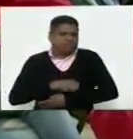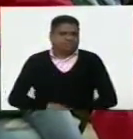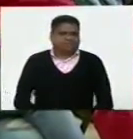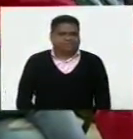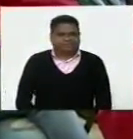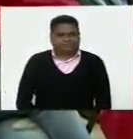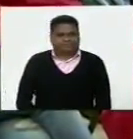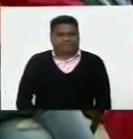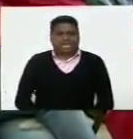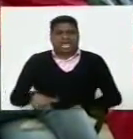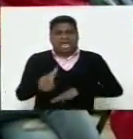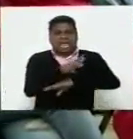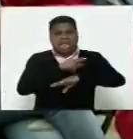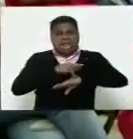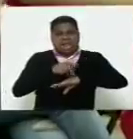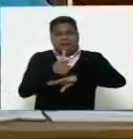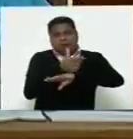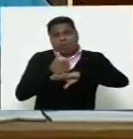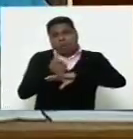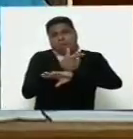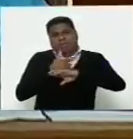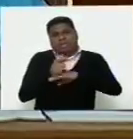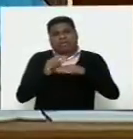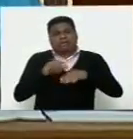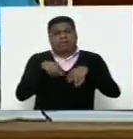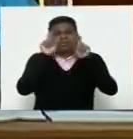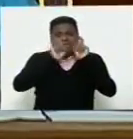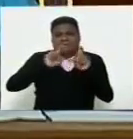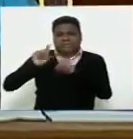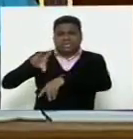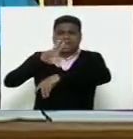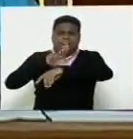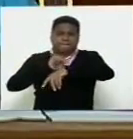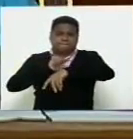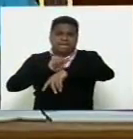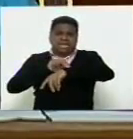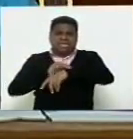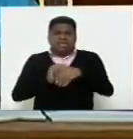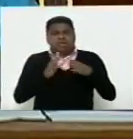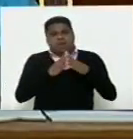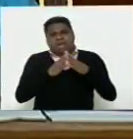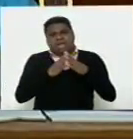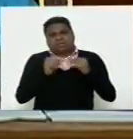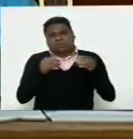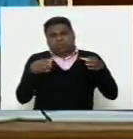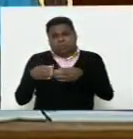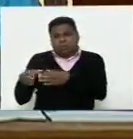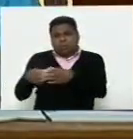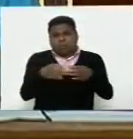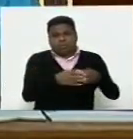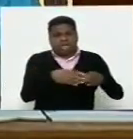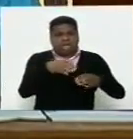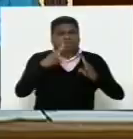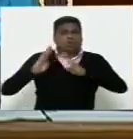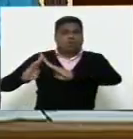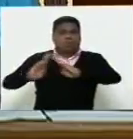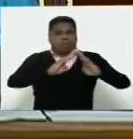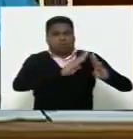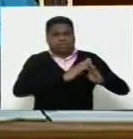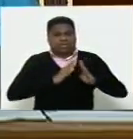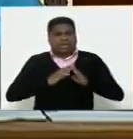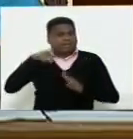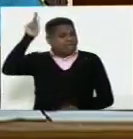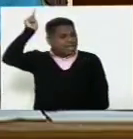El Estado debe garantizar la formación de médicos y médicas, personal de salud en poblaciones con comunidad indígena que estén